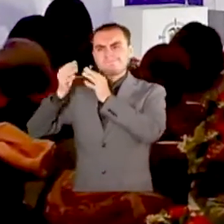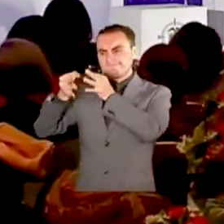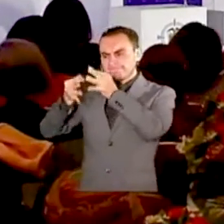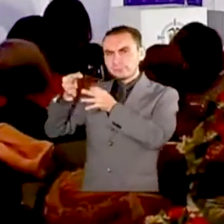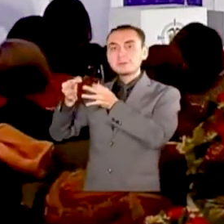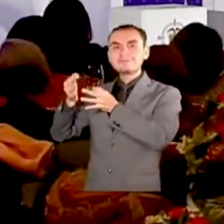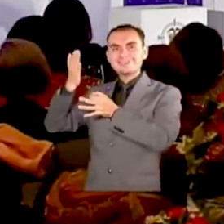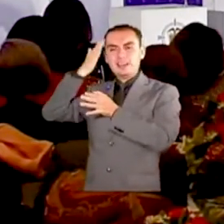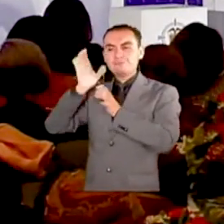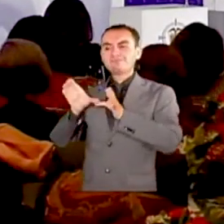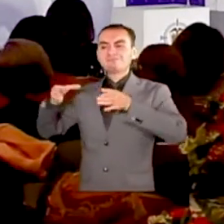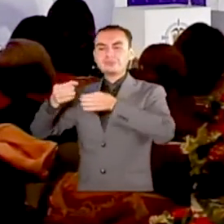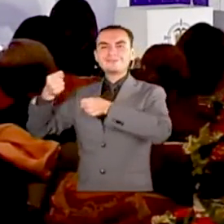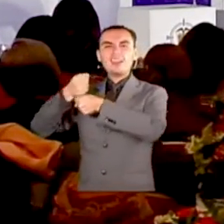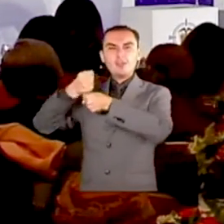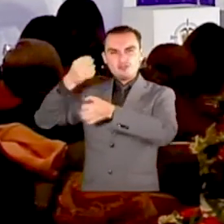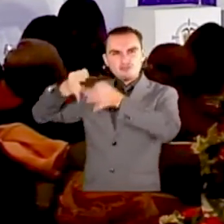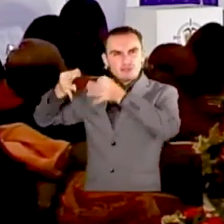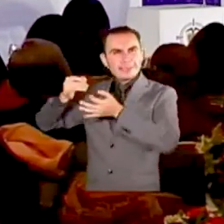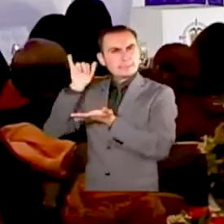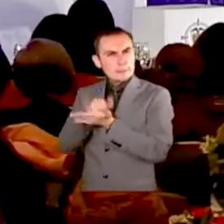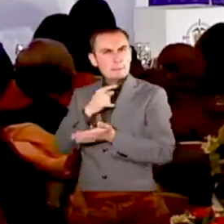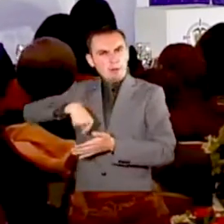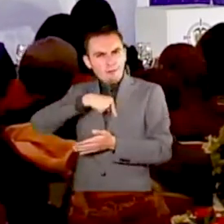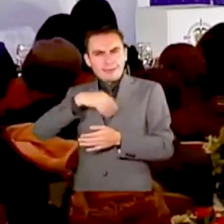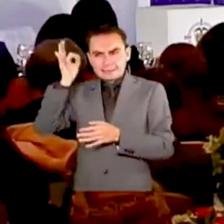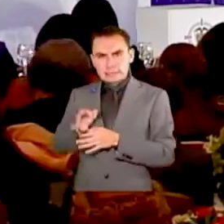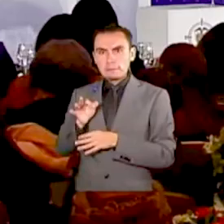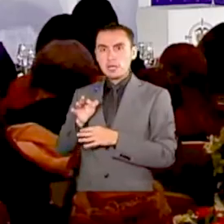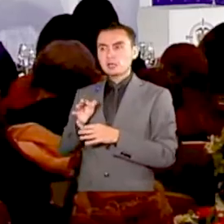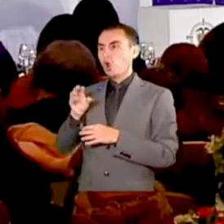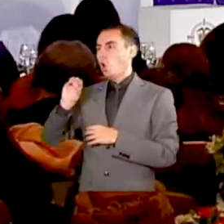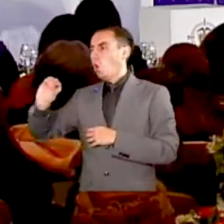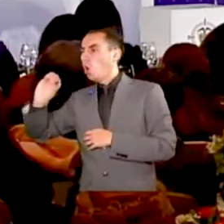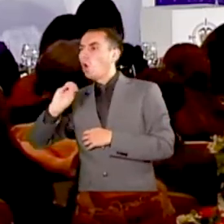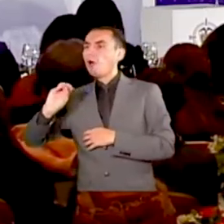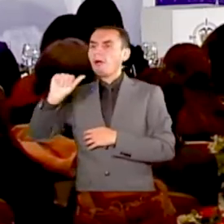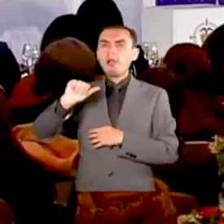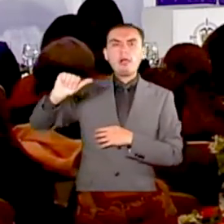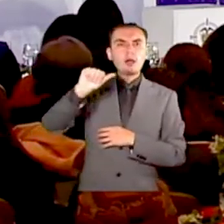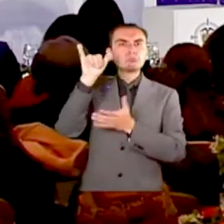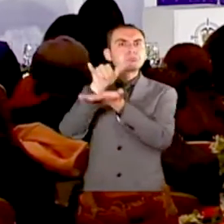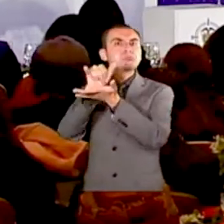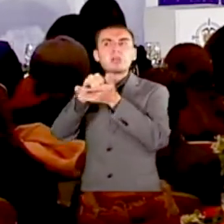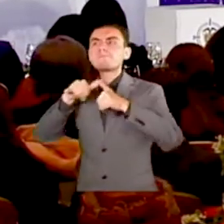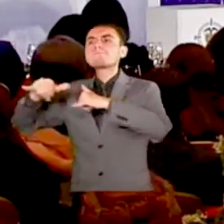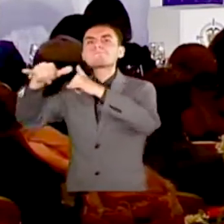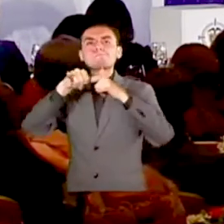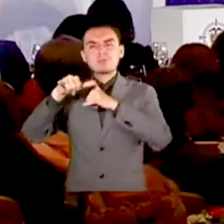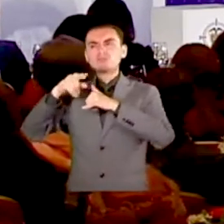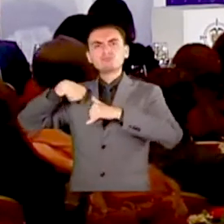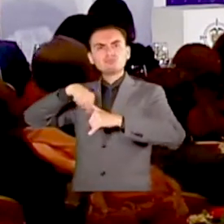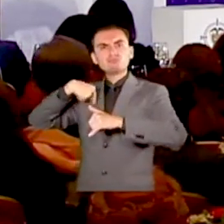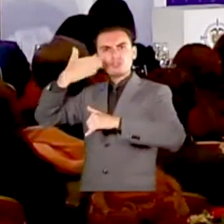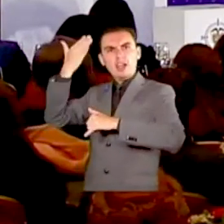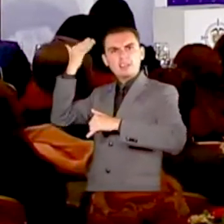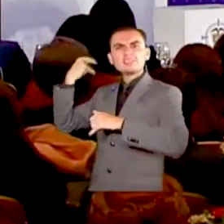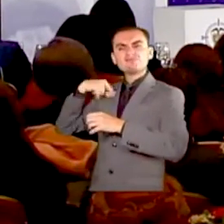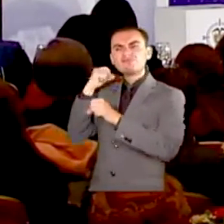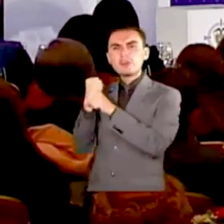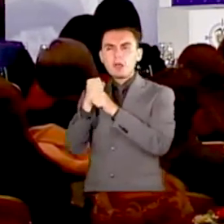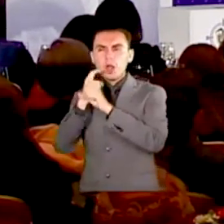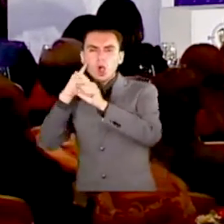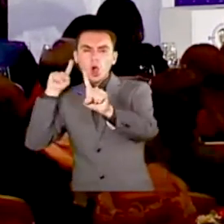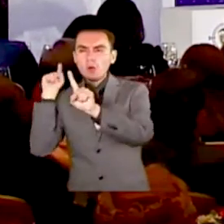en la rama judicial, en donde siempre trabajamos hombres y mujeres de la rama judicial en los temas de implementación de la perspectiva de